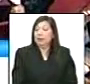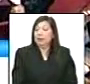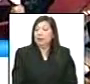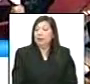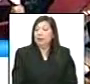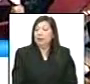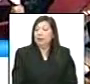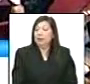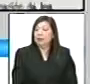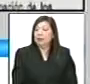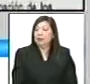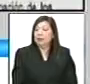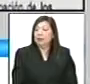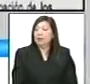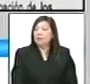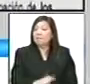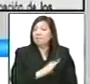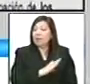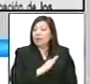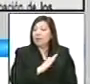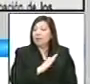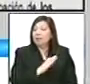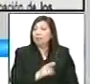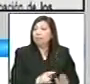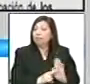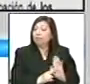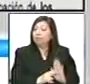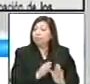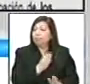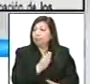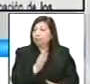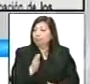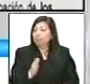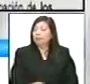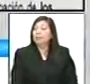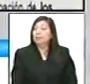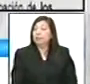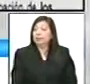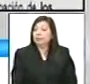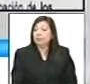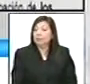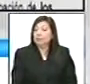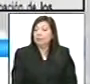Quedaría poder de legislar, fiscalizar y representar, en lugar de cómo está ahí.